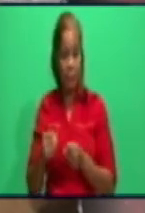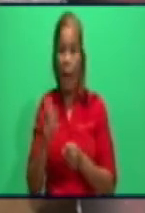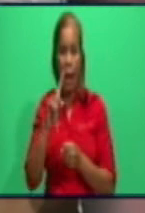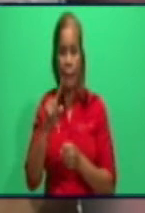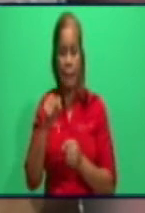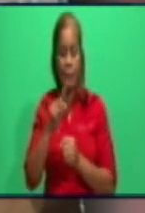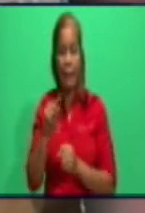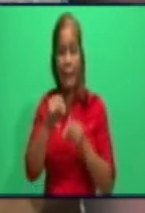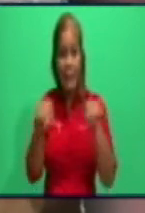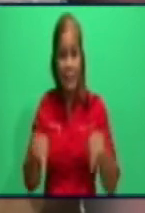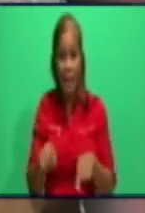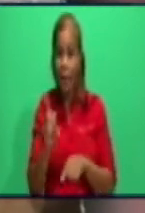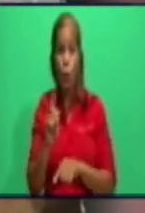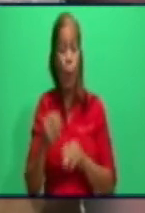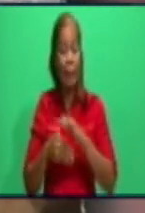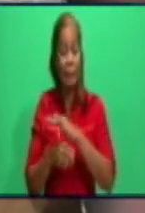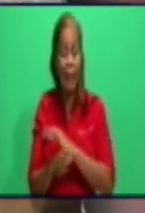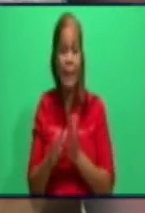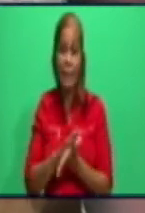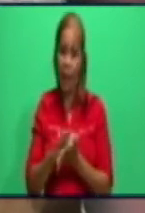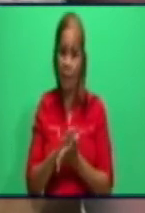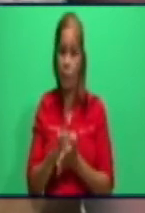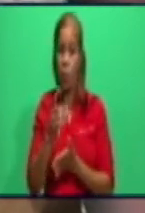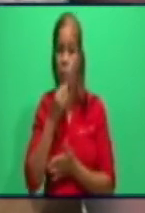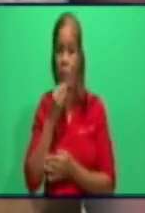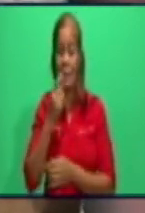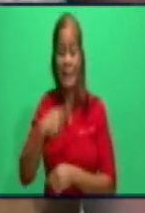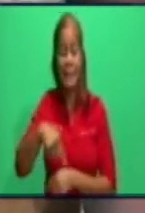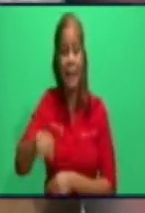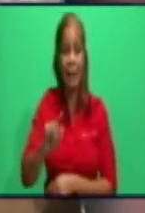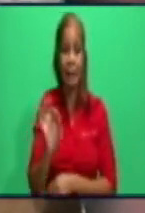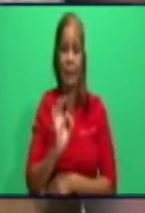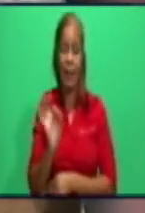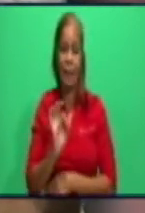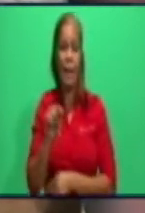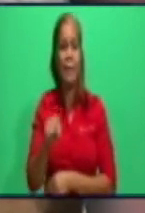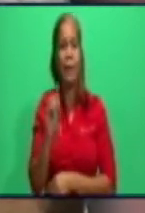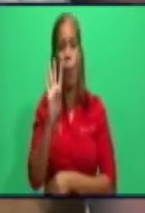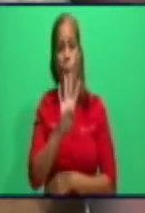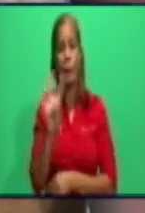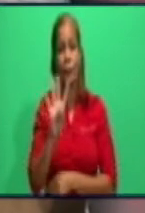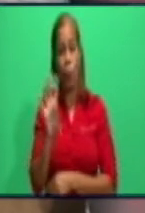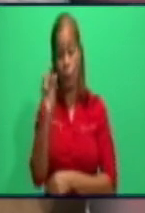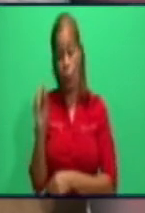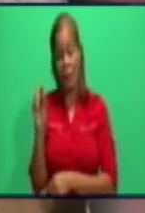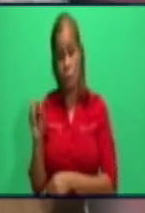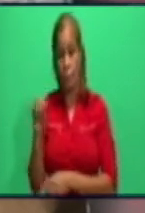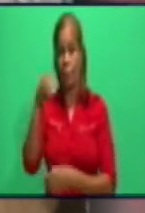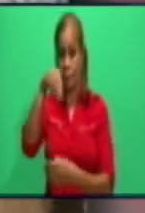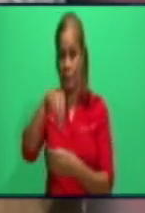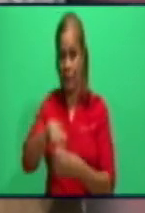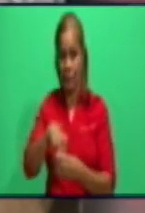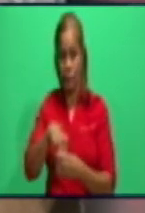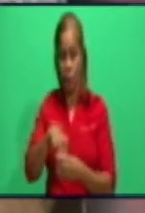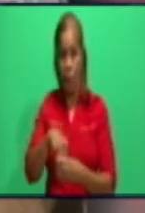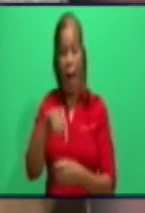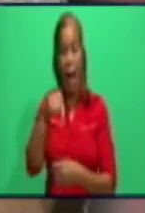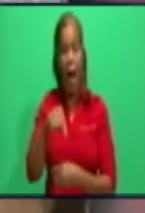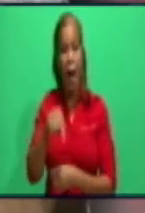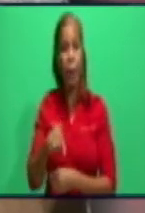Nos tomó, es una sala de 51, de 50, con capacidad para 54 pacientes. En la actualidad hay